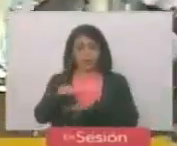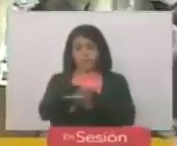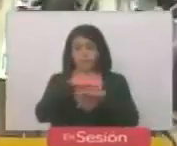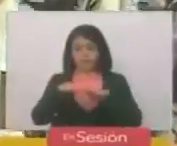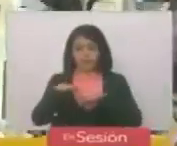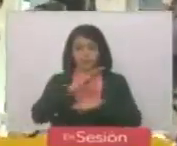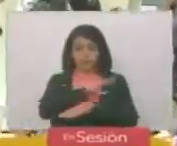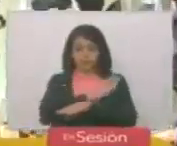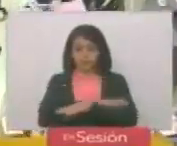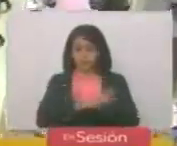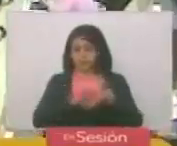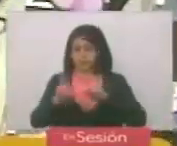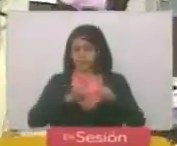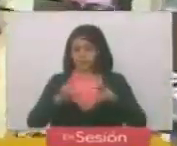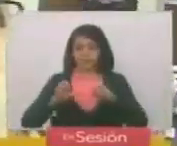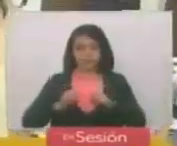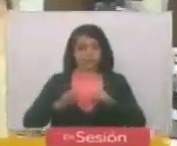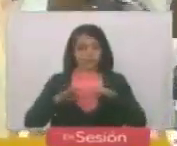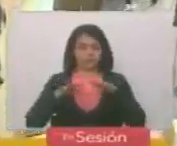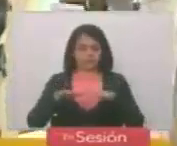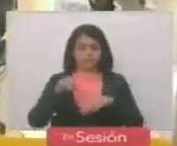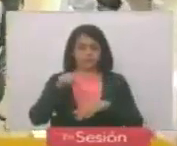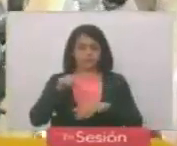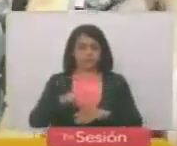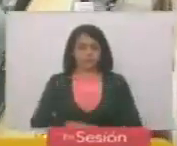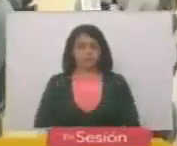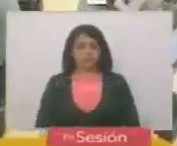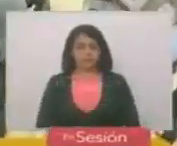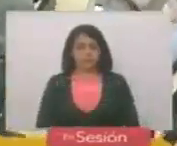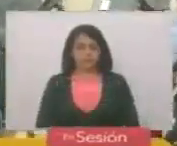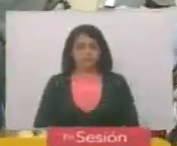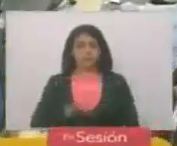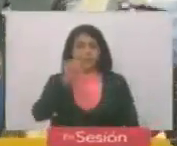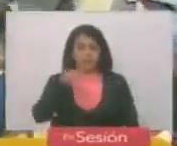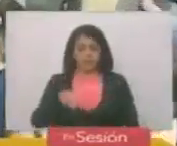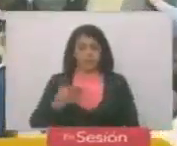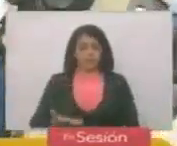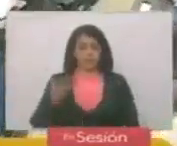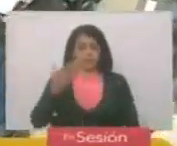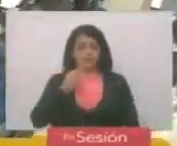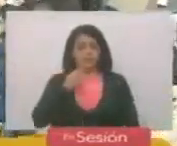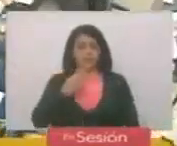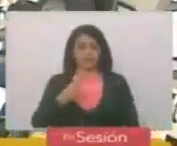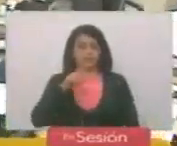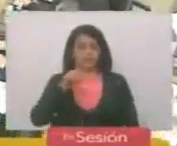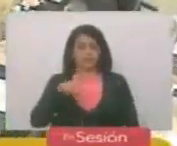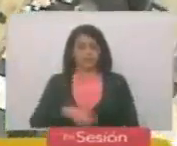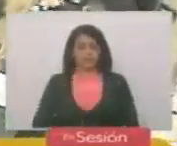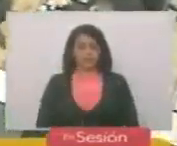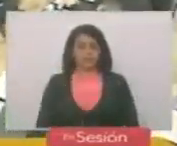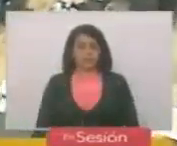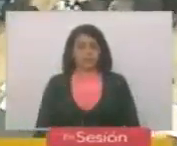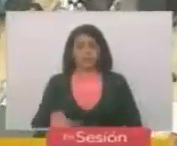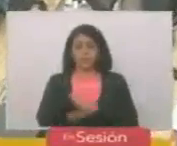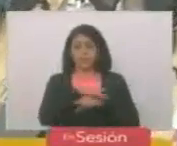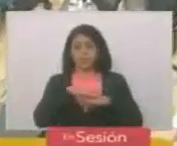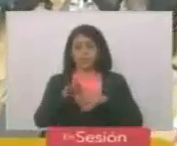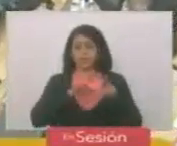del Poder Popular para las Relaciones Exteriores. Importante destacar que el